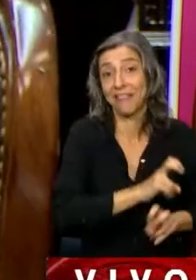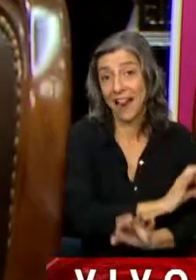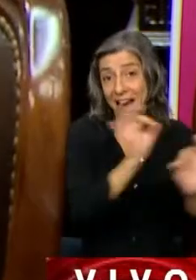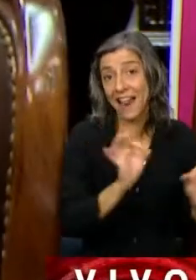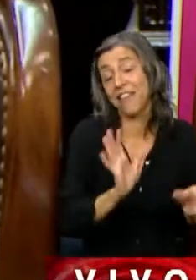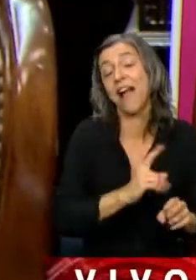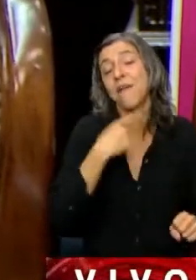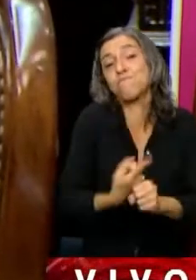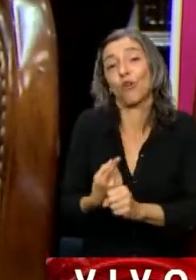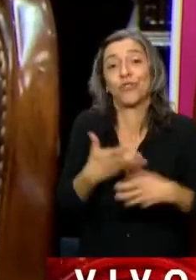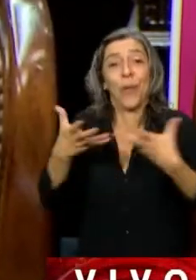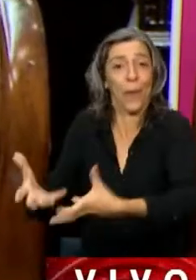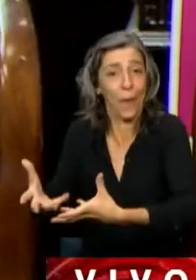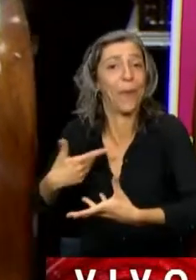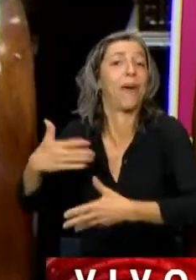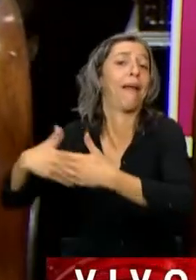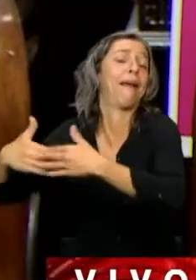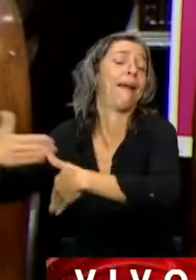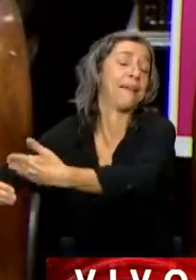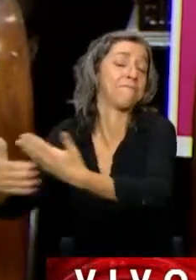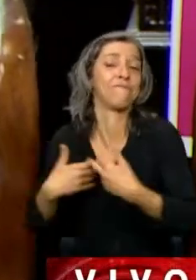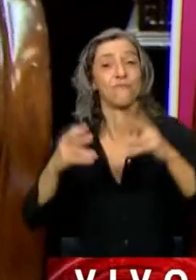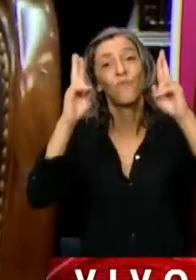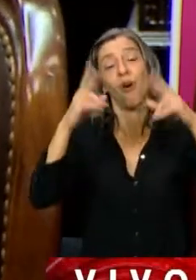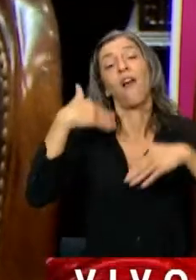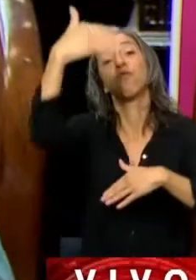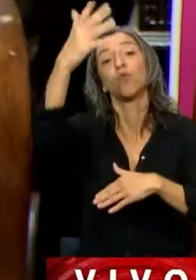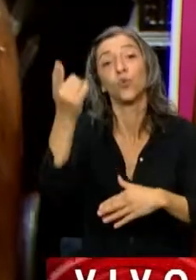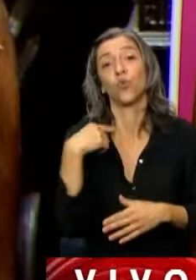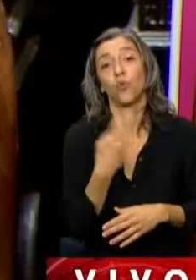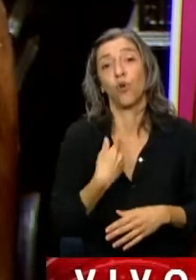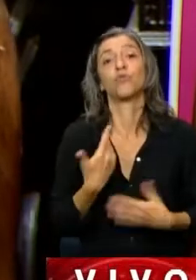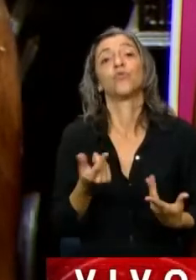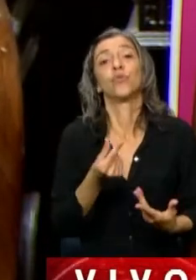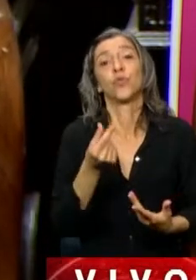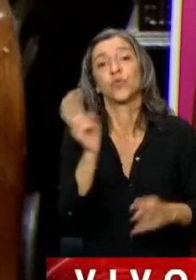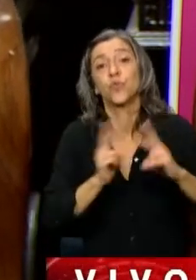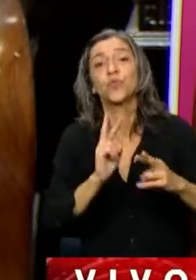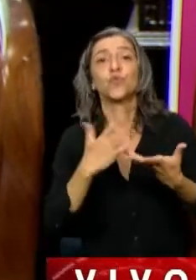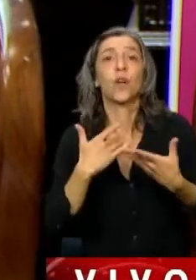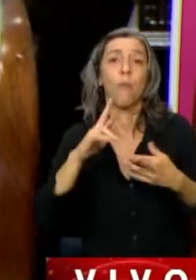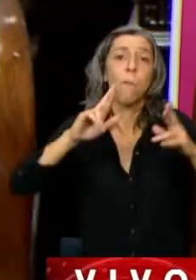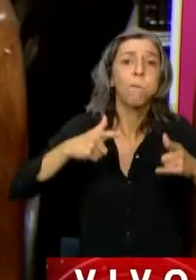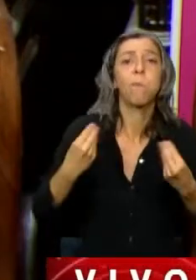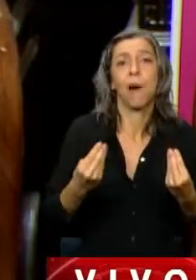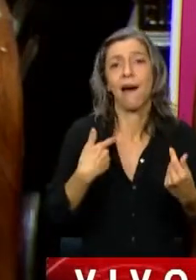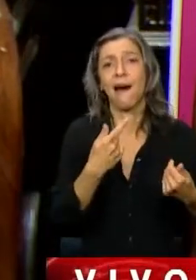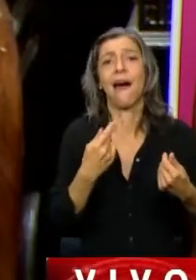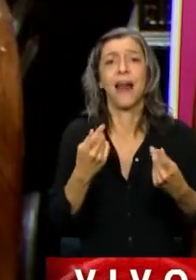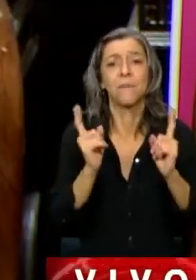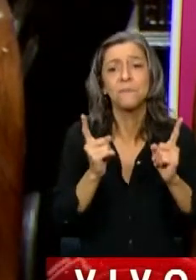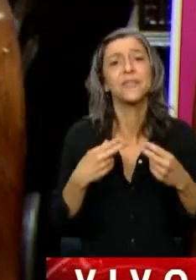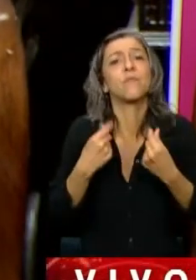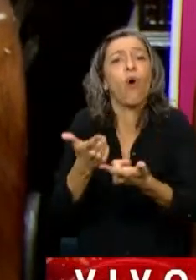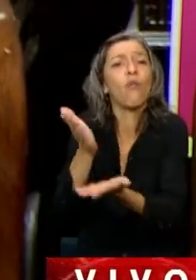cuando discutamos otras iniciativas que buscan financiar políticas públicas que garantizan derechos